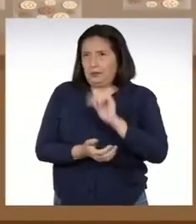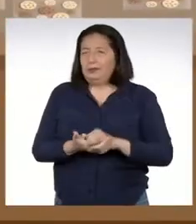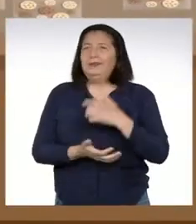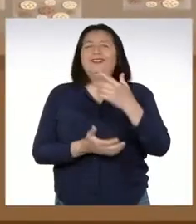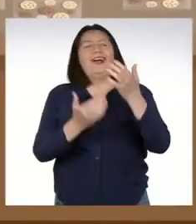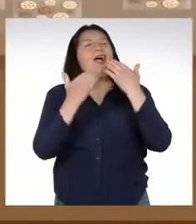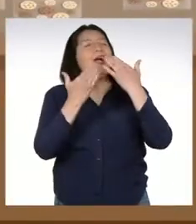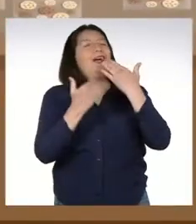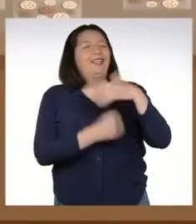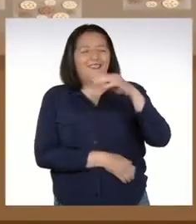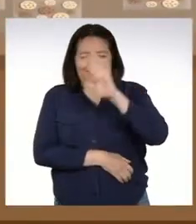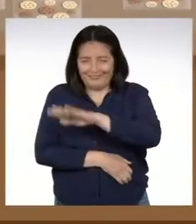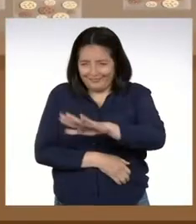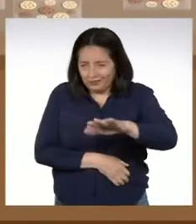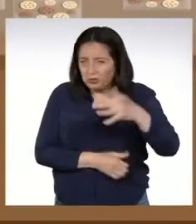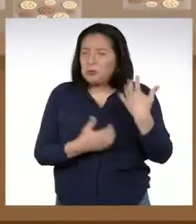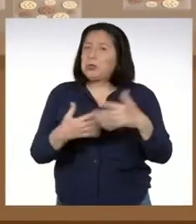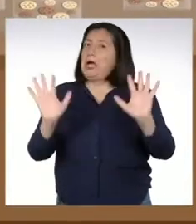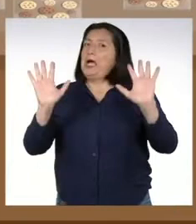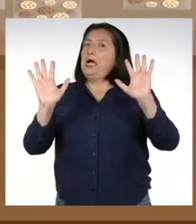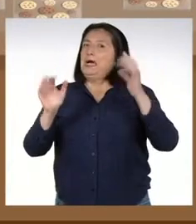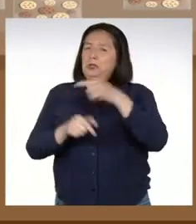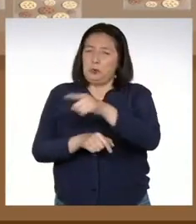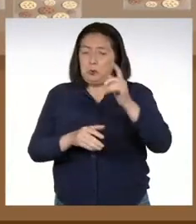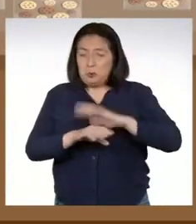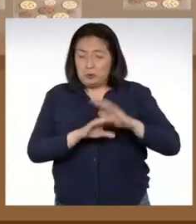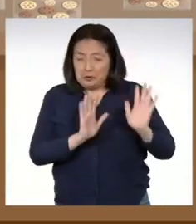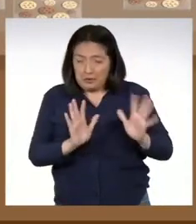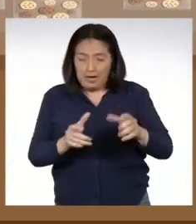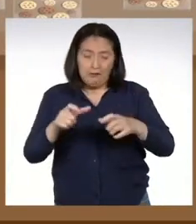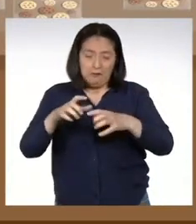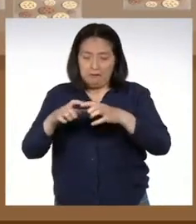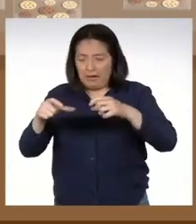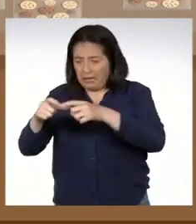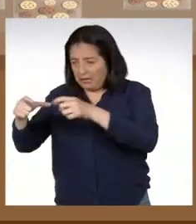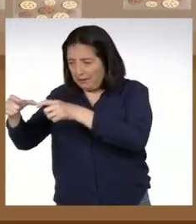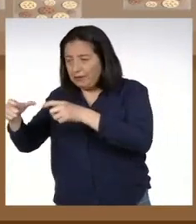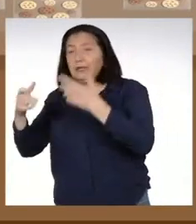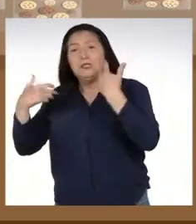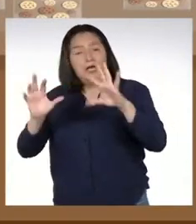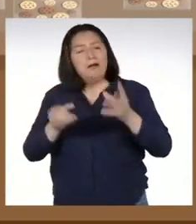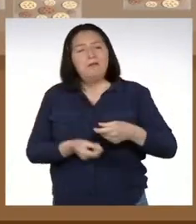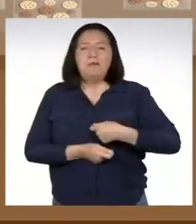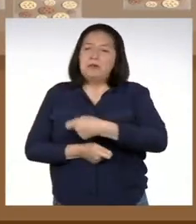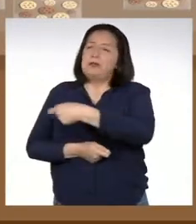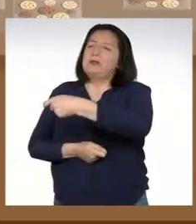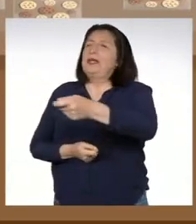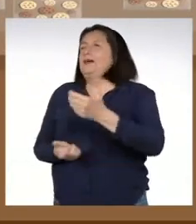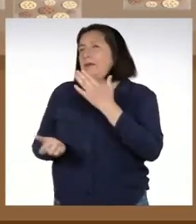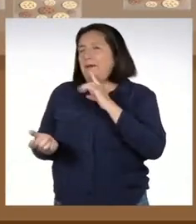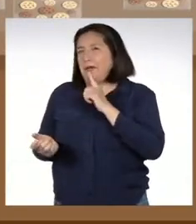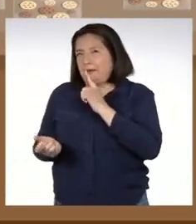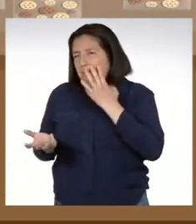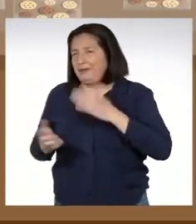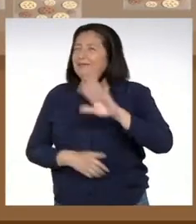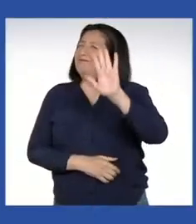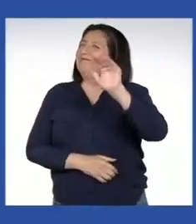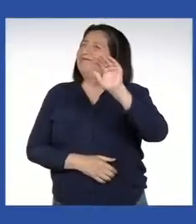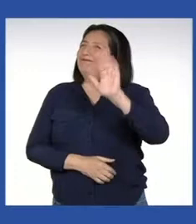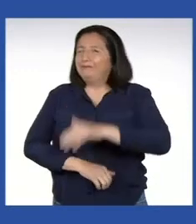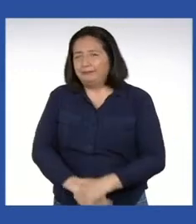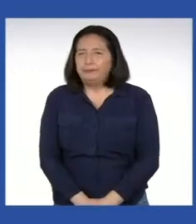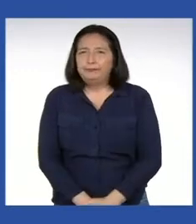Muchas gracias, chicos. Ahora que ya tienen todos sus paquetes, pueden entregarlos a sus padres. Nos vemos pronto.